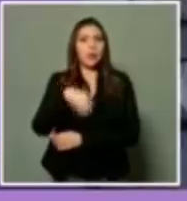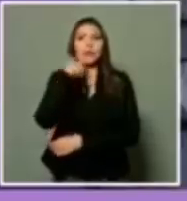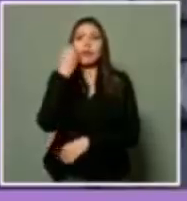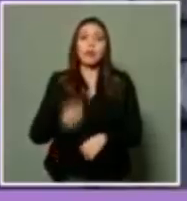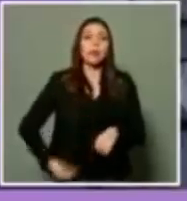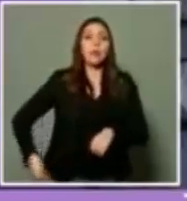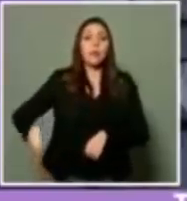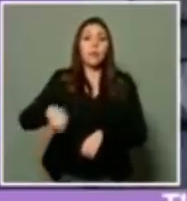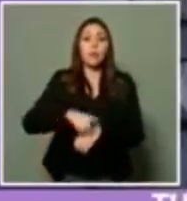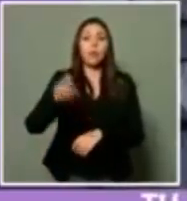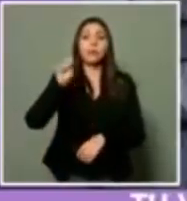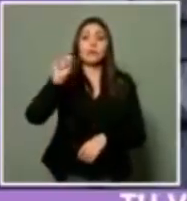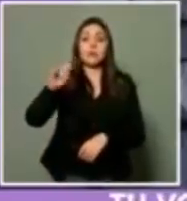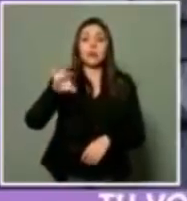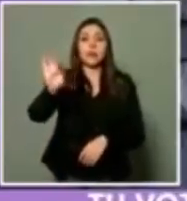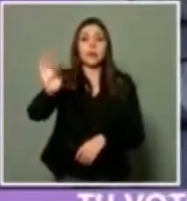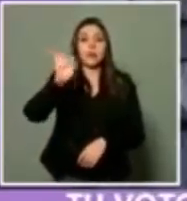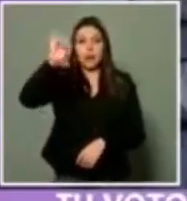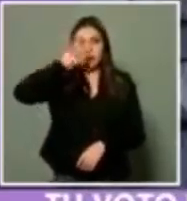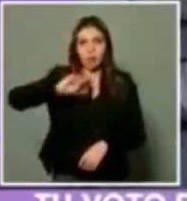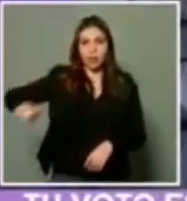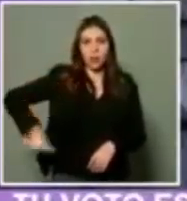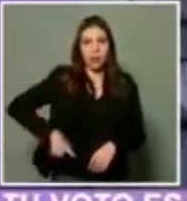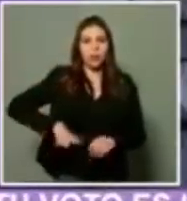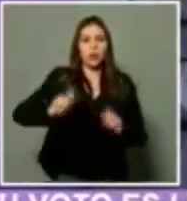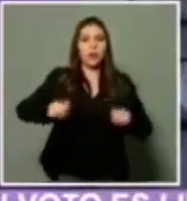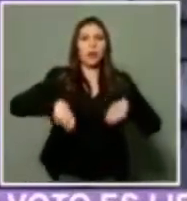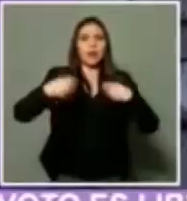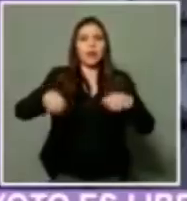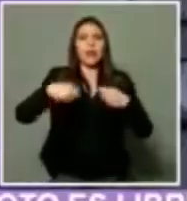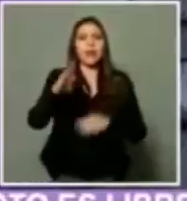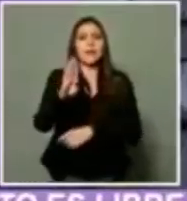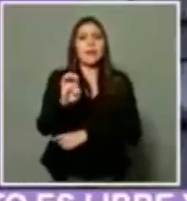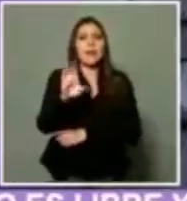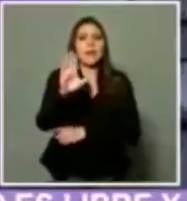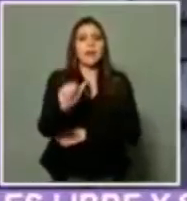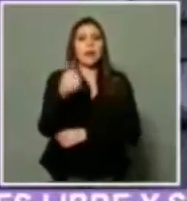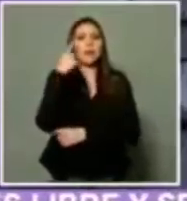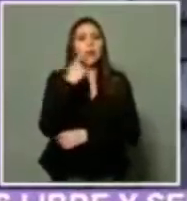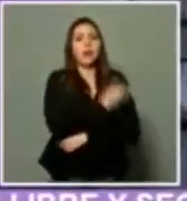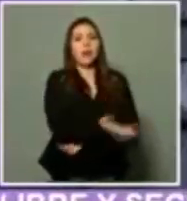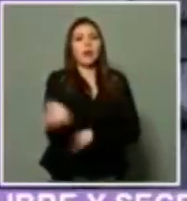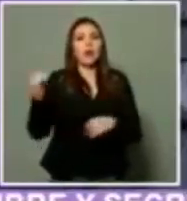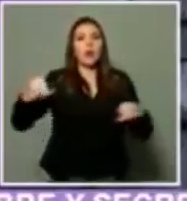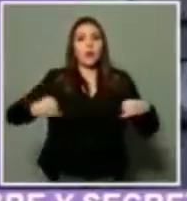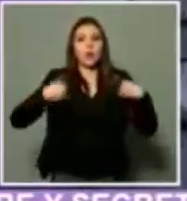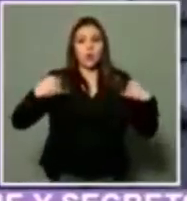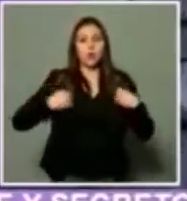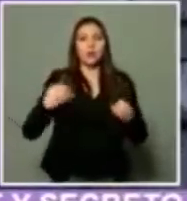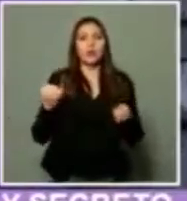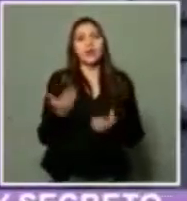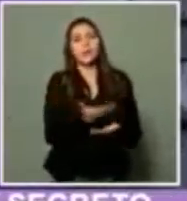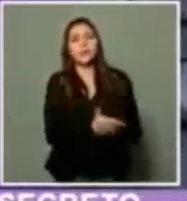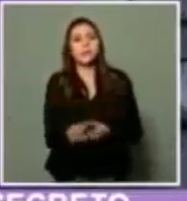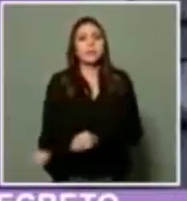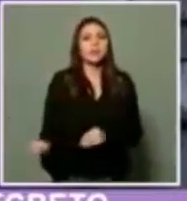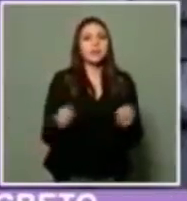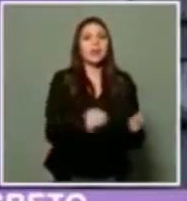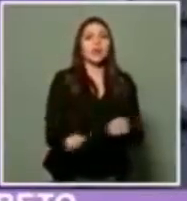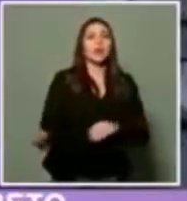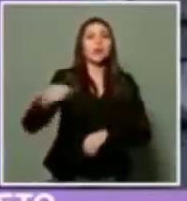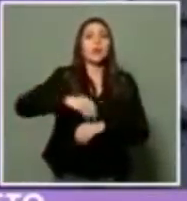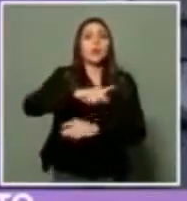gobierno, con maestros y becas para los jóvenes. Se echará a andar un gran programa de atención de adicciones en